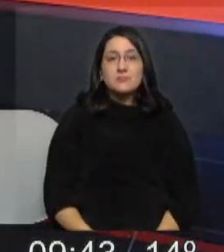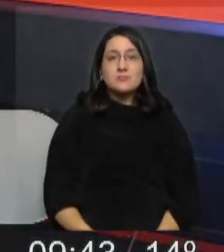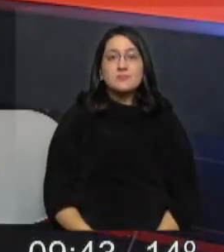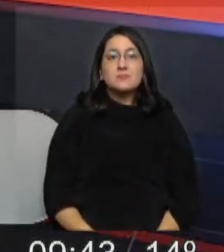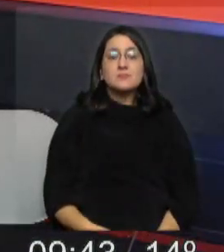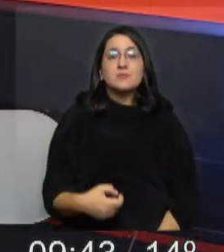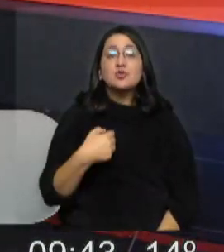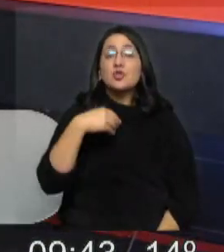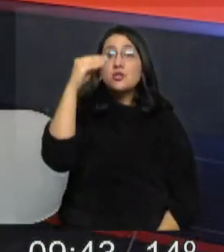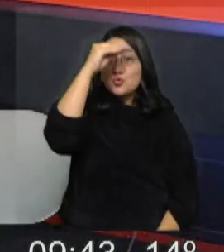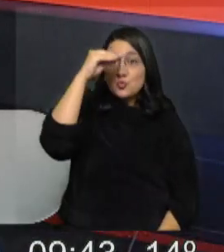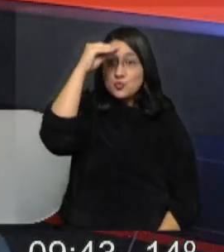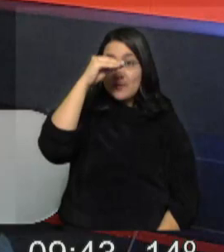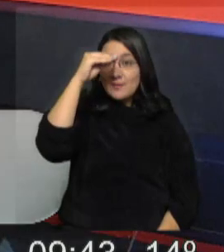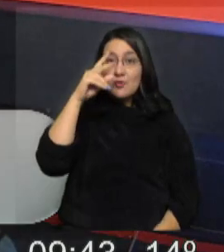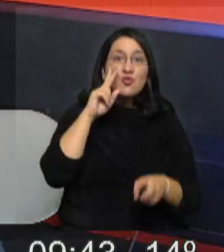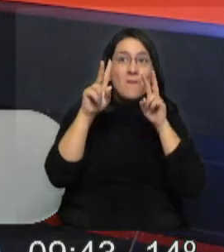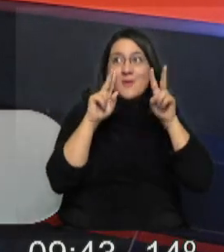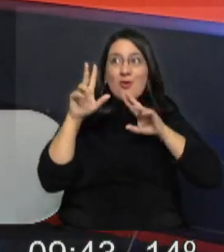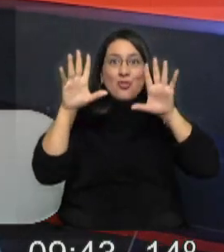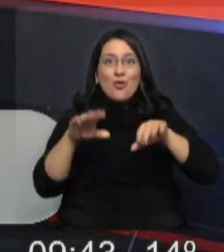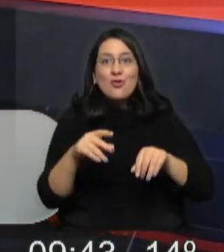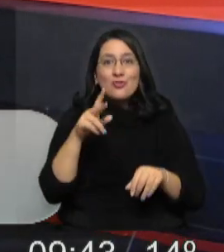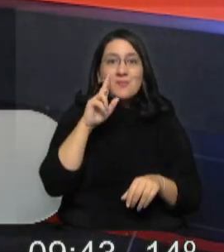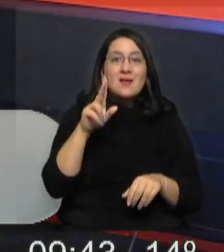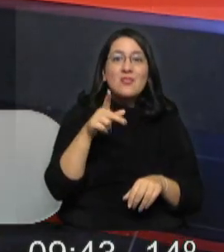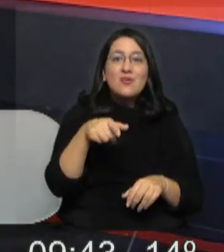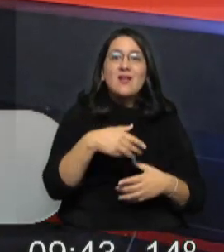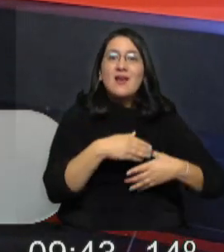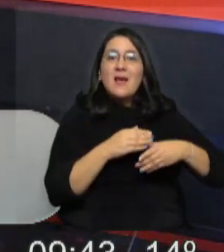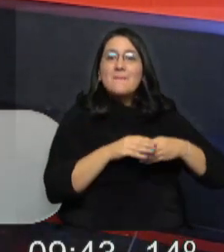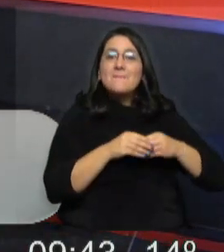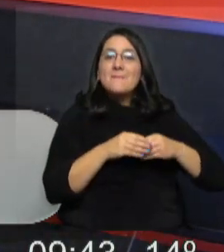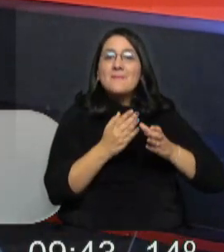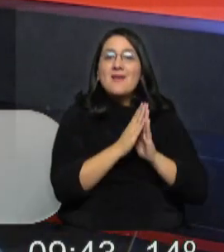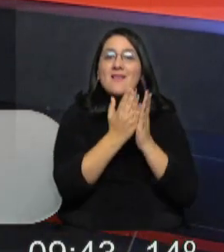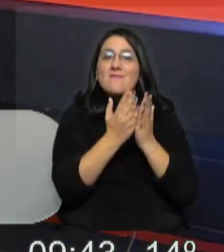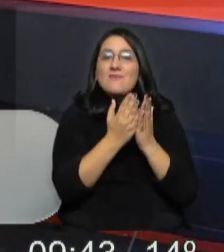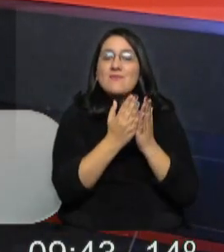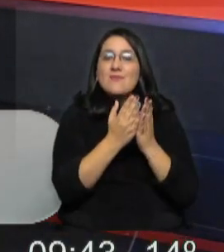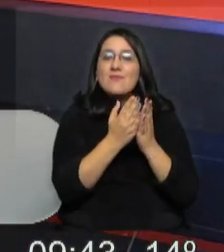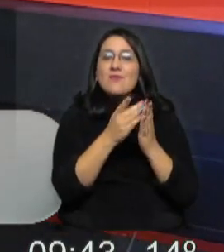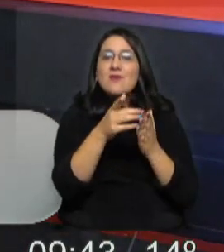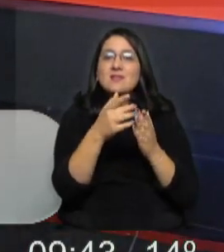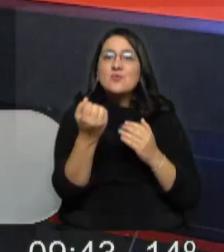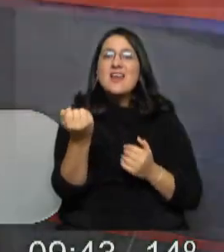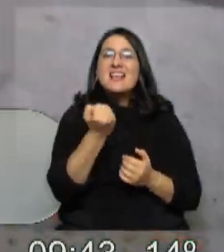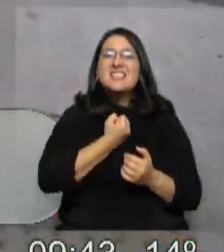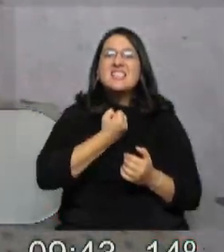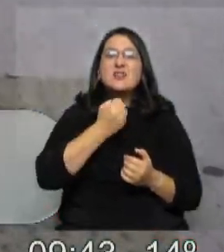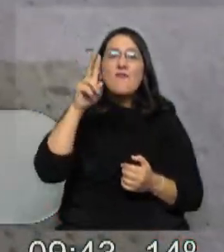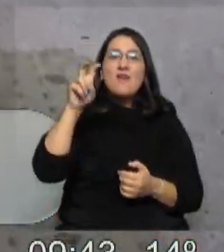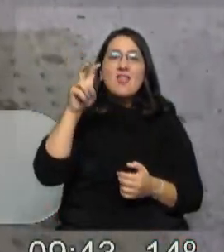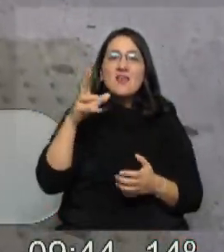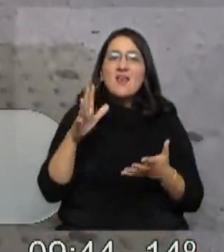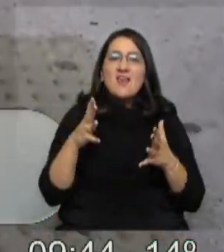pero yo de chusma que soy, que viste que miro todo, estoy mirando lo que tiene la señora en la mano. Y ahora algo de un asesino verde. Ajá. ¿Qué tiene